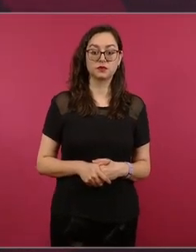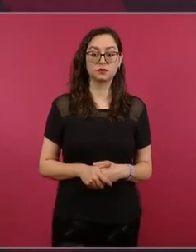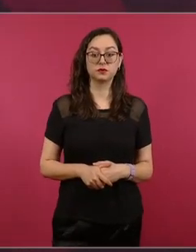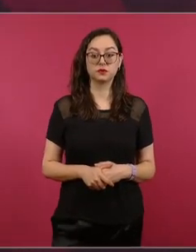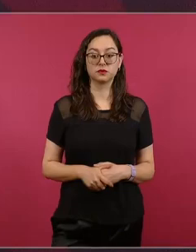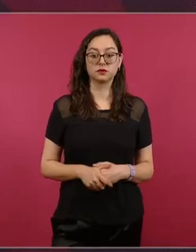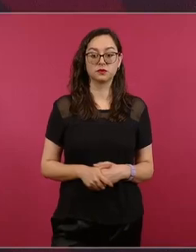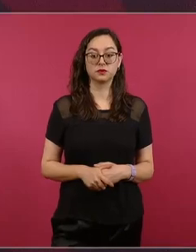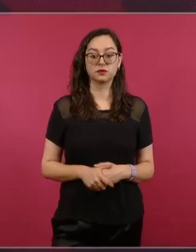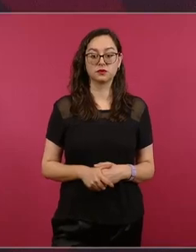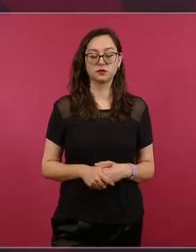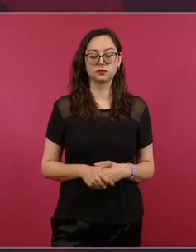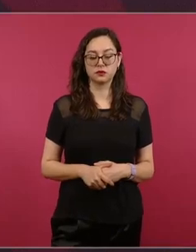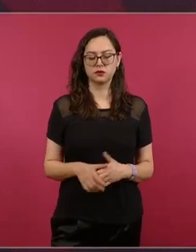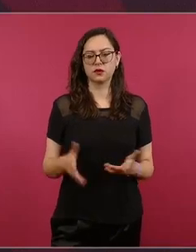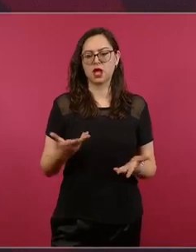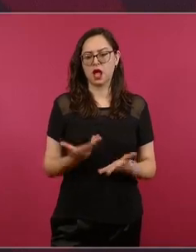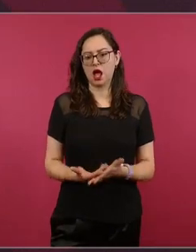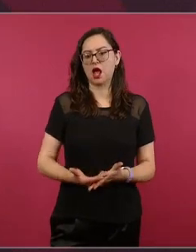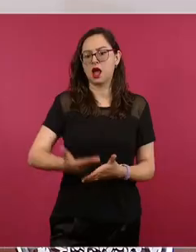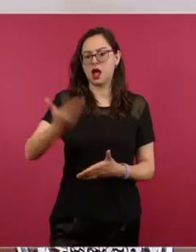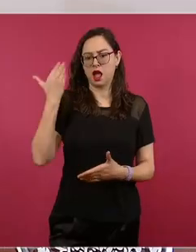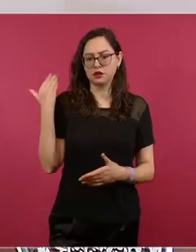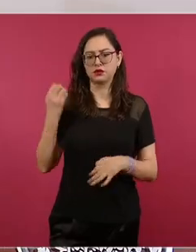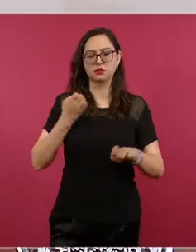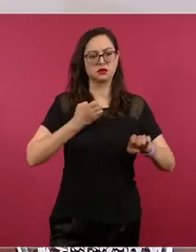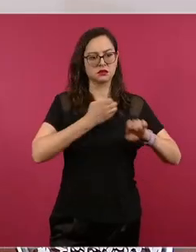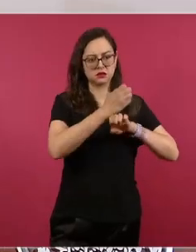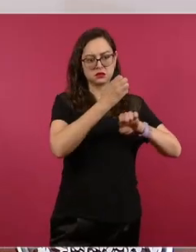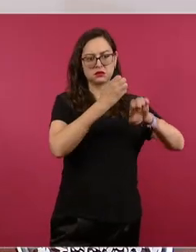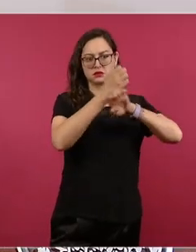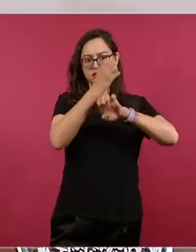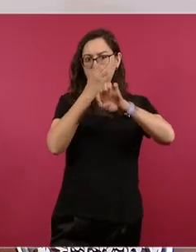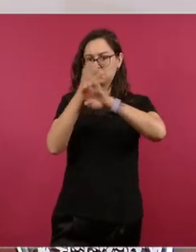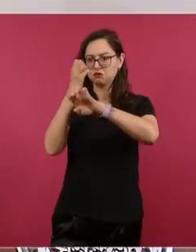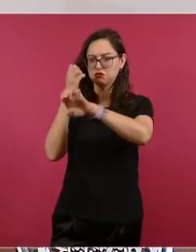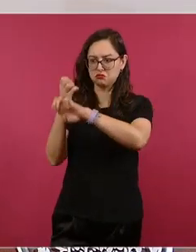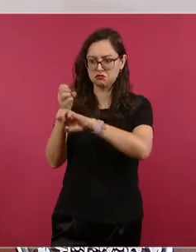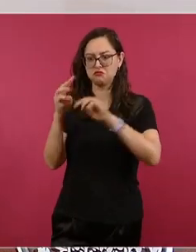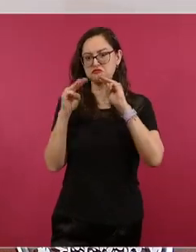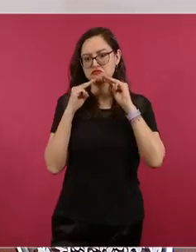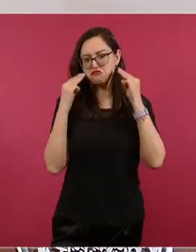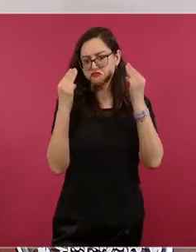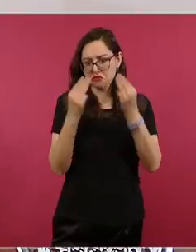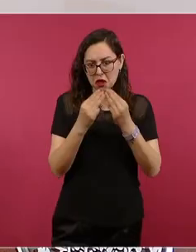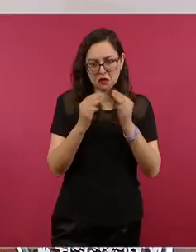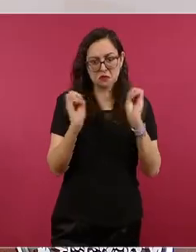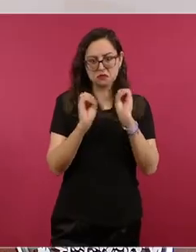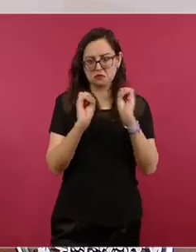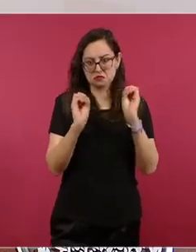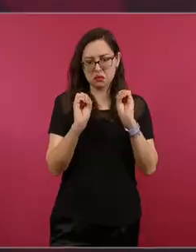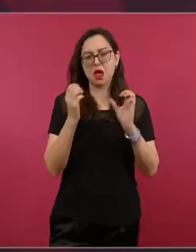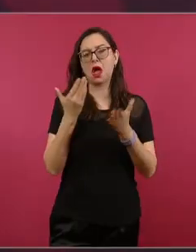tanta presencia de la delincuencia y ahora hay más,